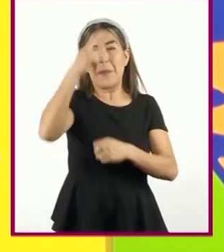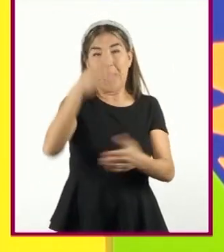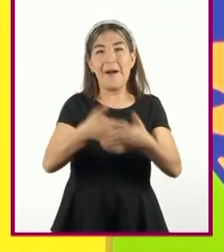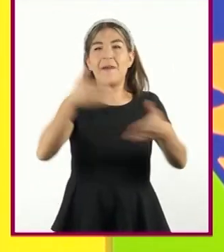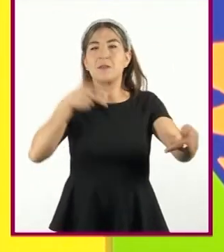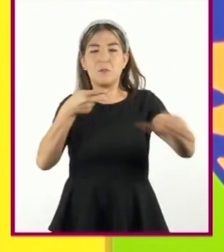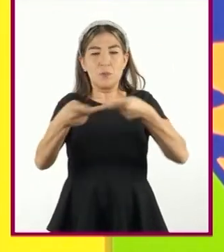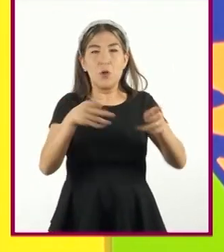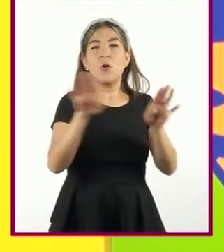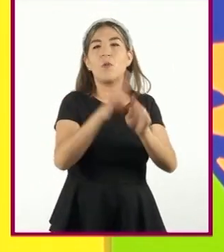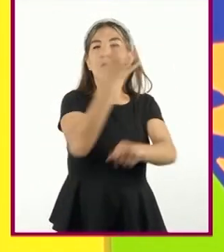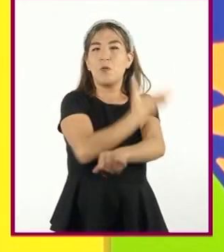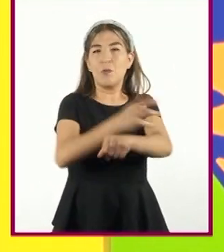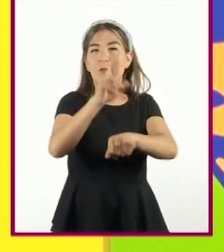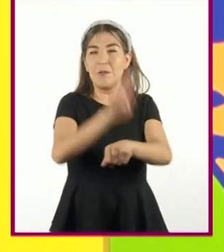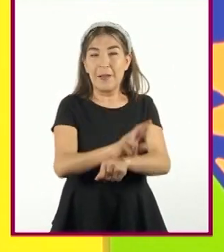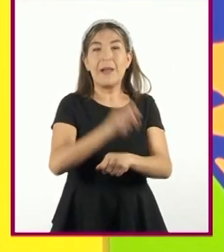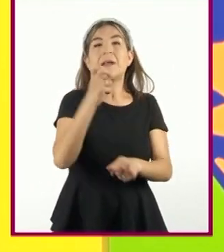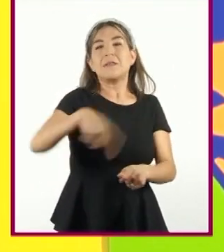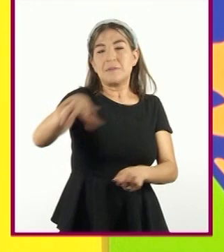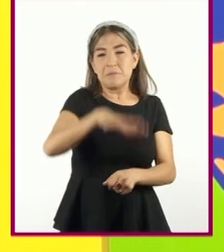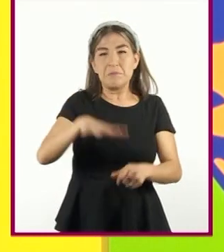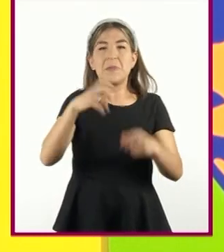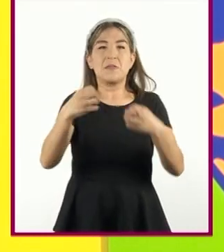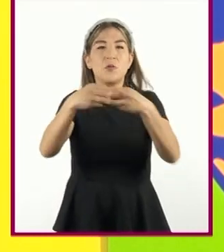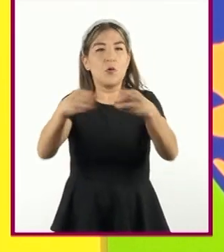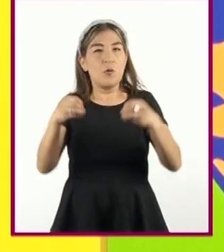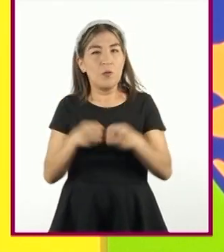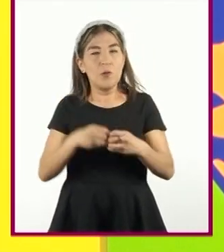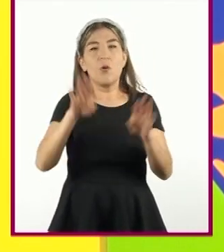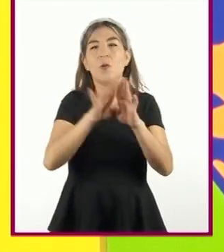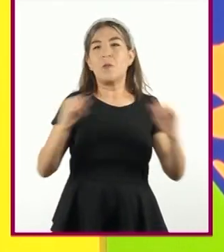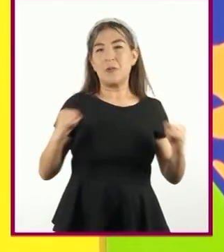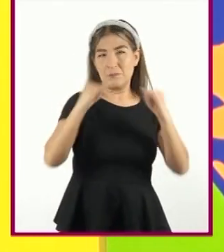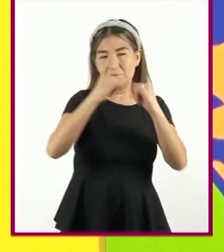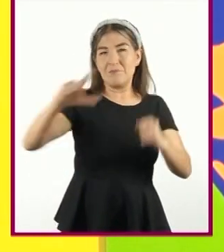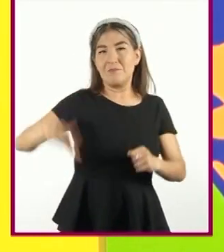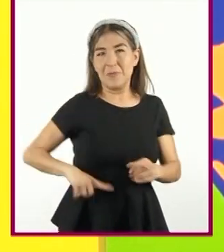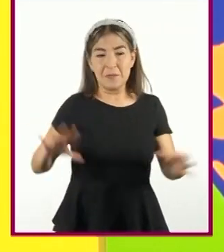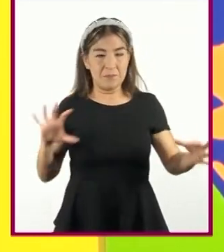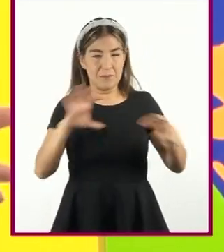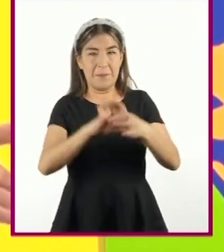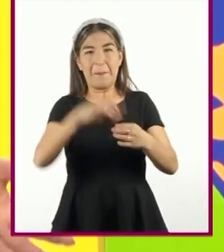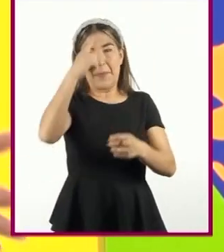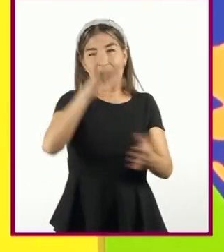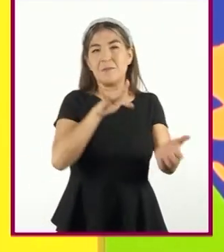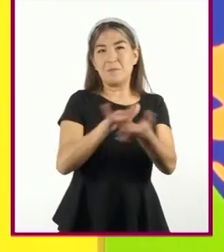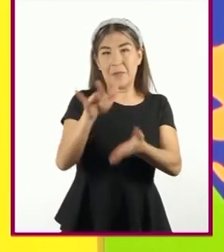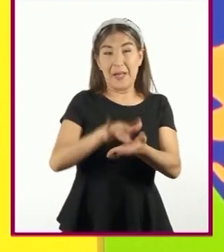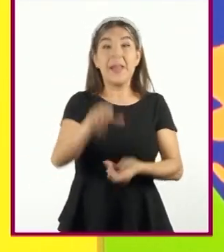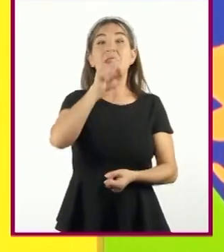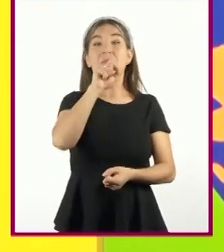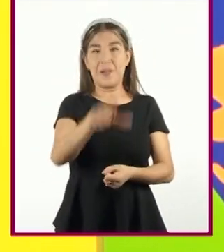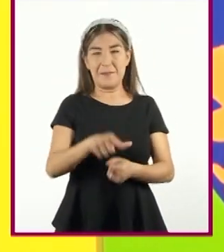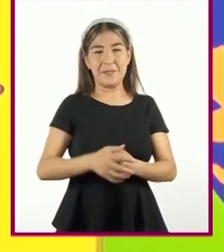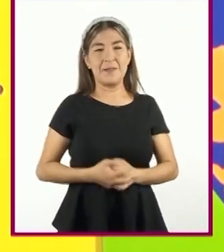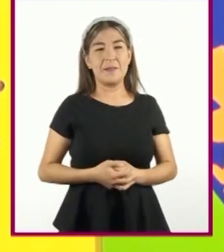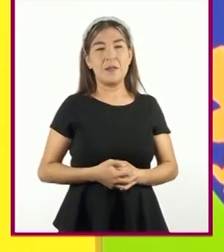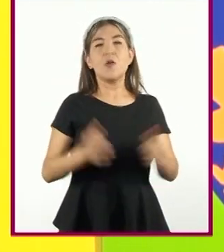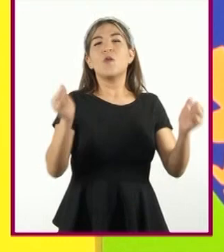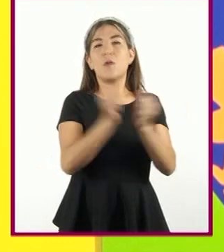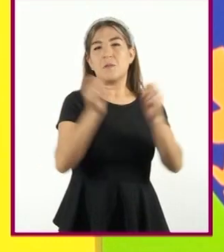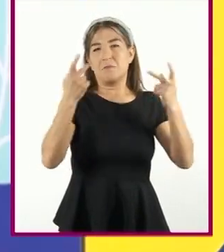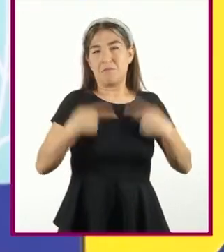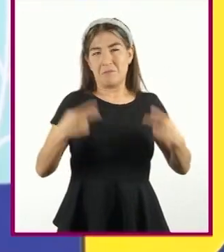de coordinación entre organismos e instituciones gubernamentales. De igual forma, con la